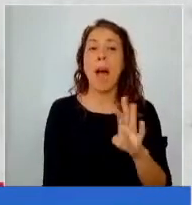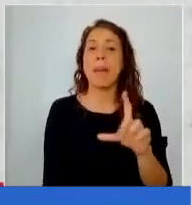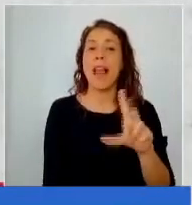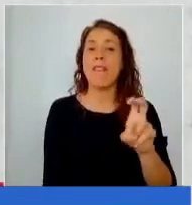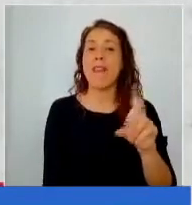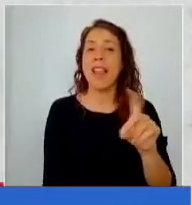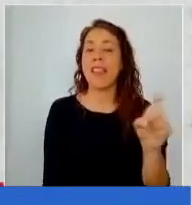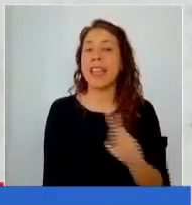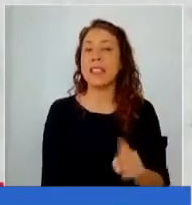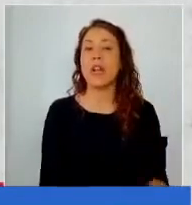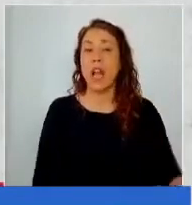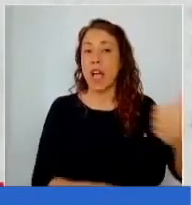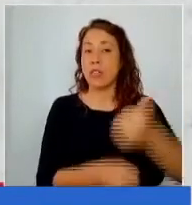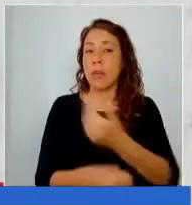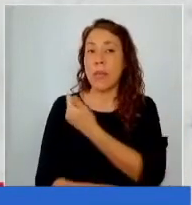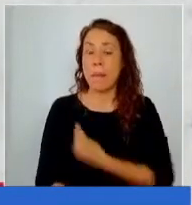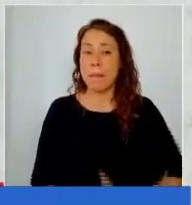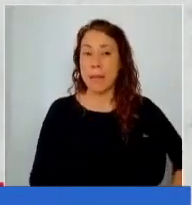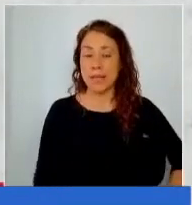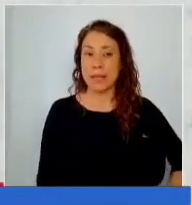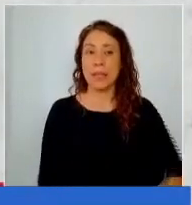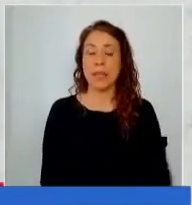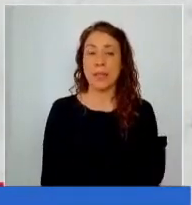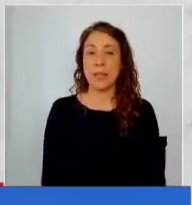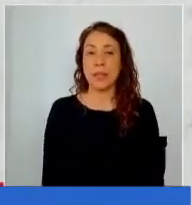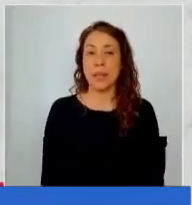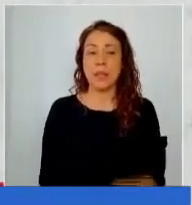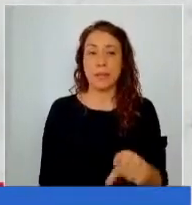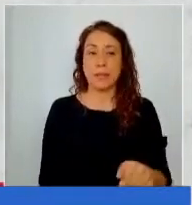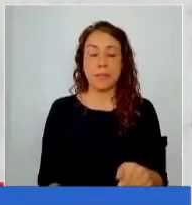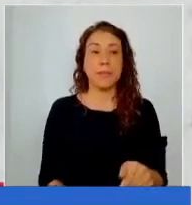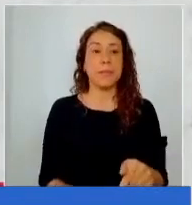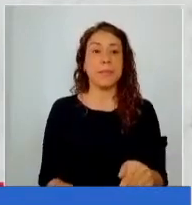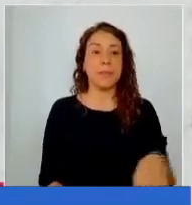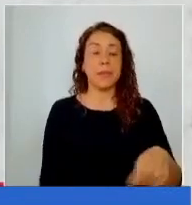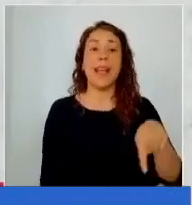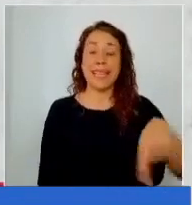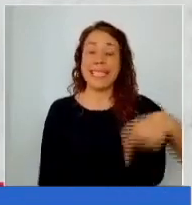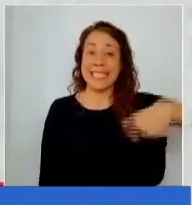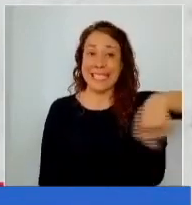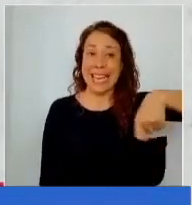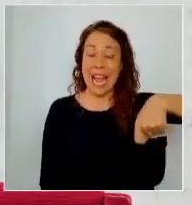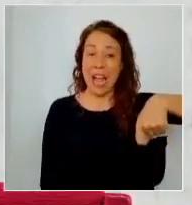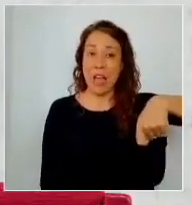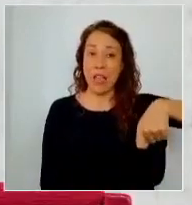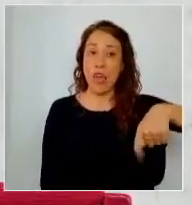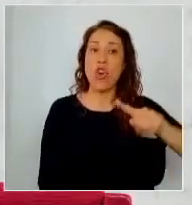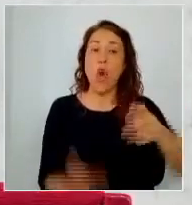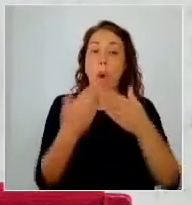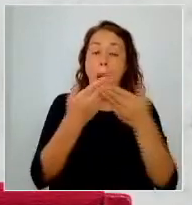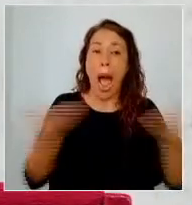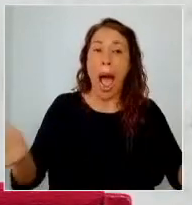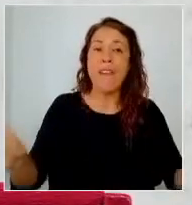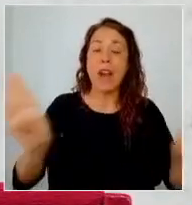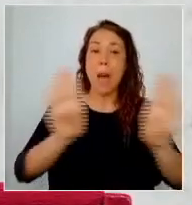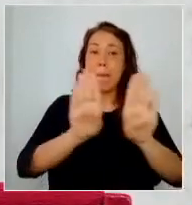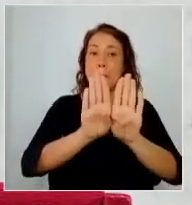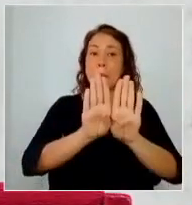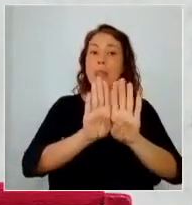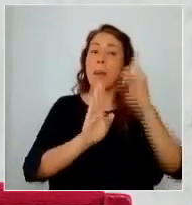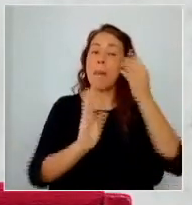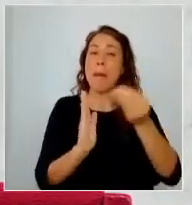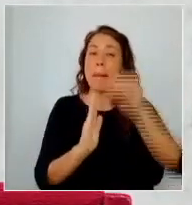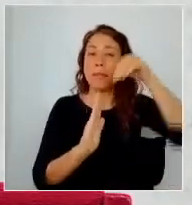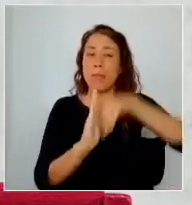como presidente de esta Corporación este senado no abre sus puertas para ahondar los rencores